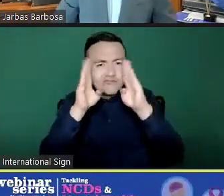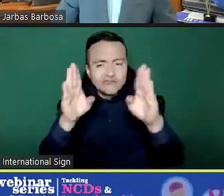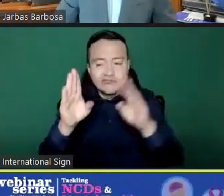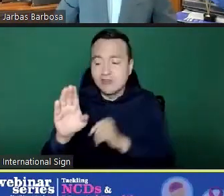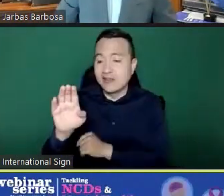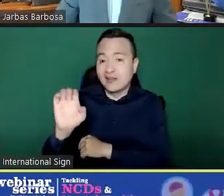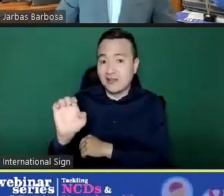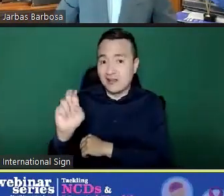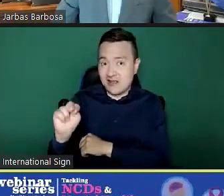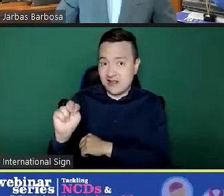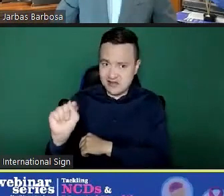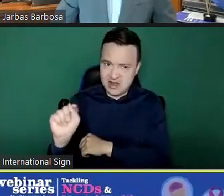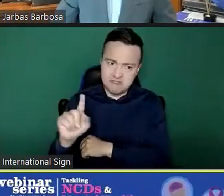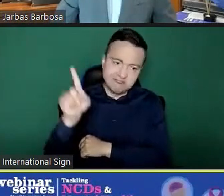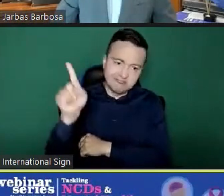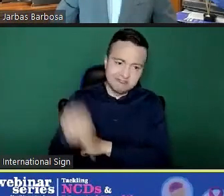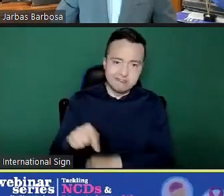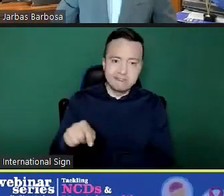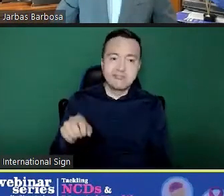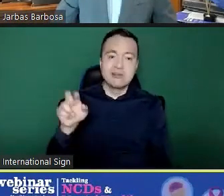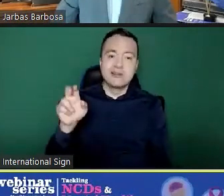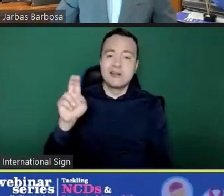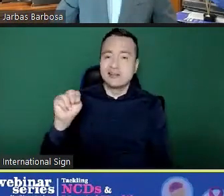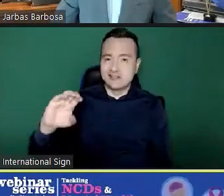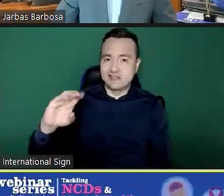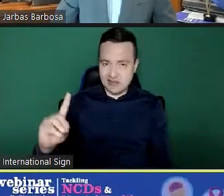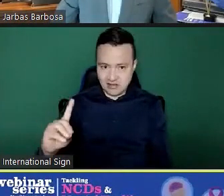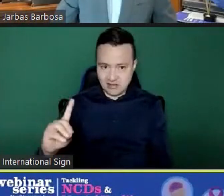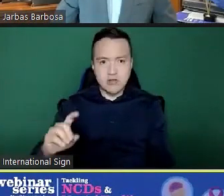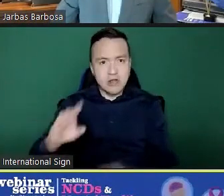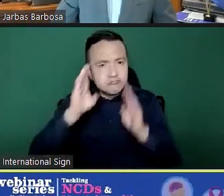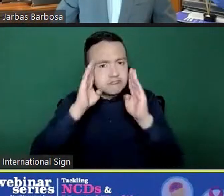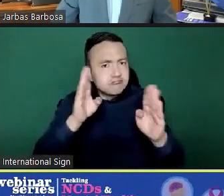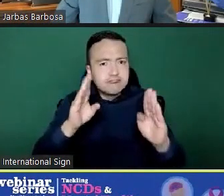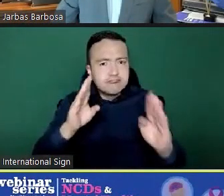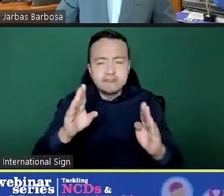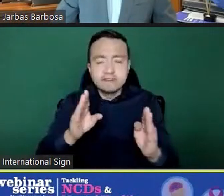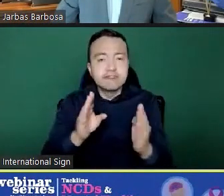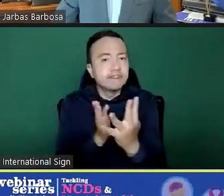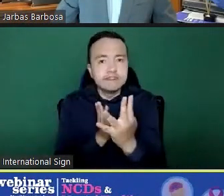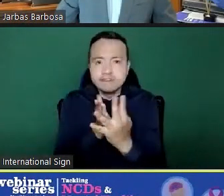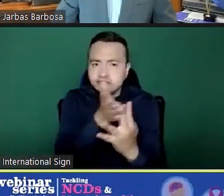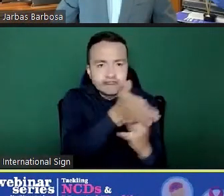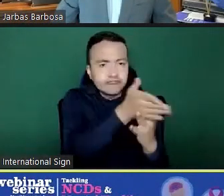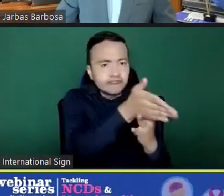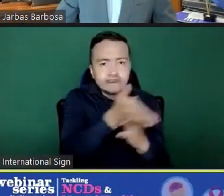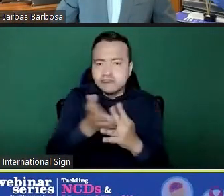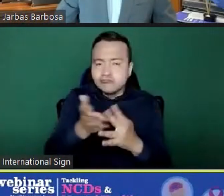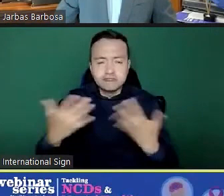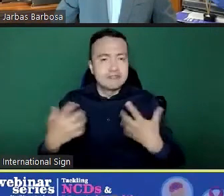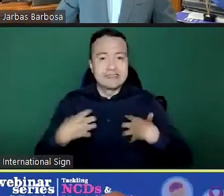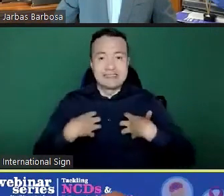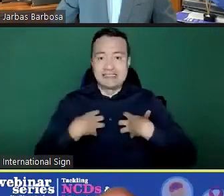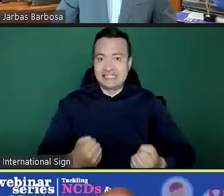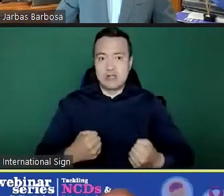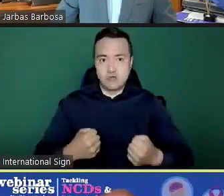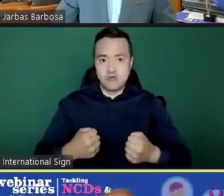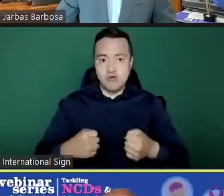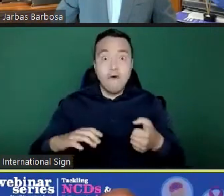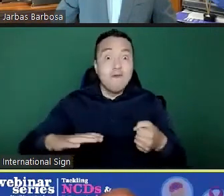la cobertura y acceso a salud universal. Siguiente diapositiva, por favor. Siguiente, por favor.